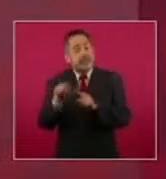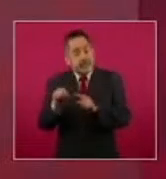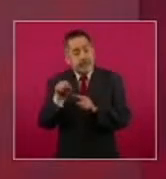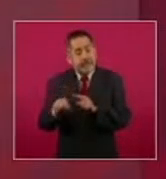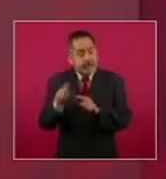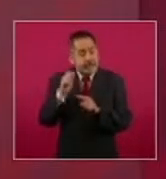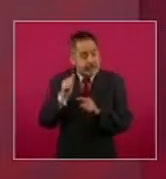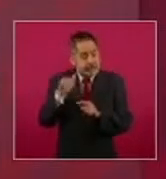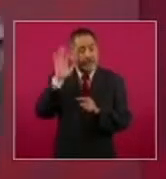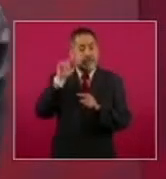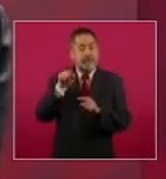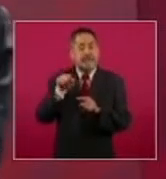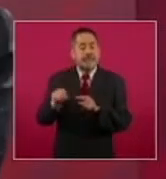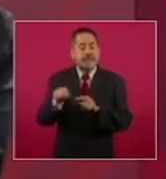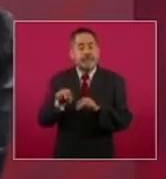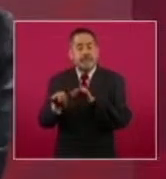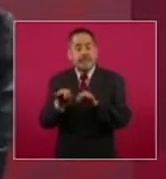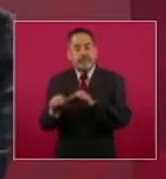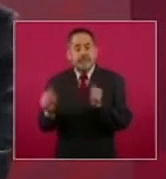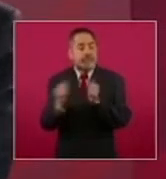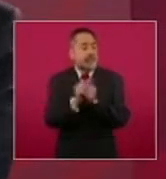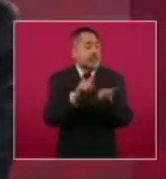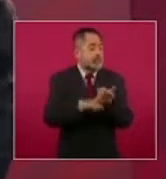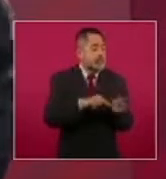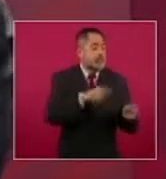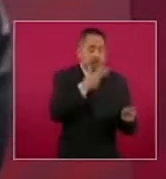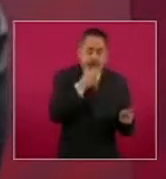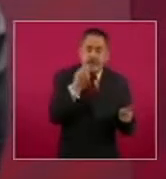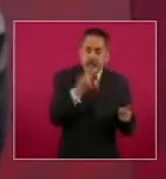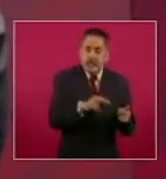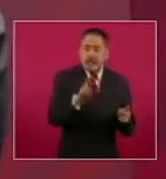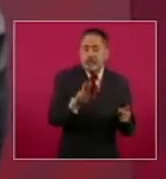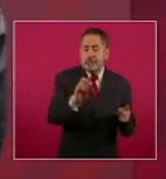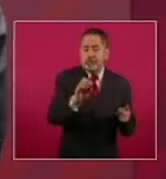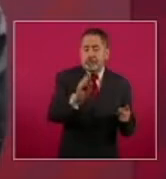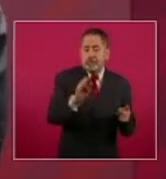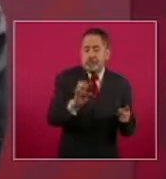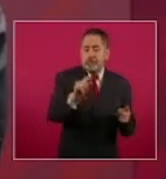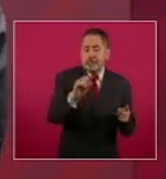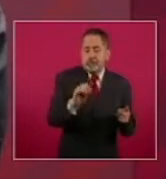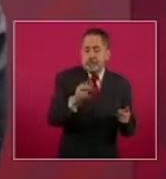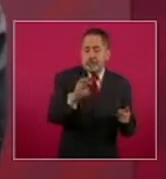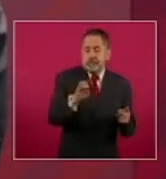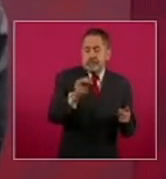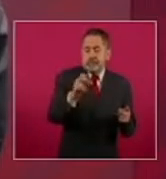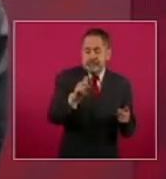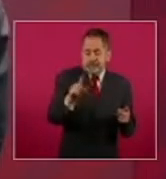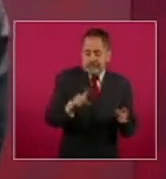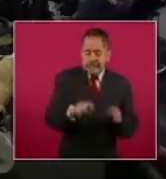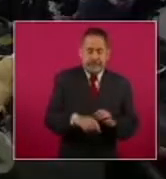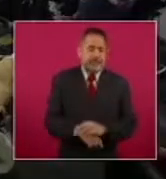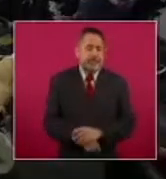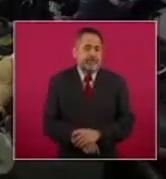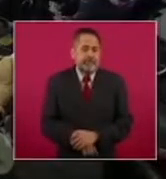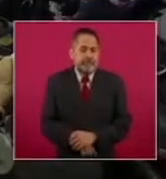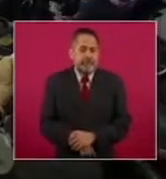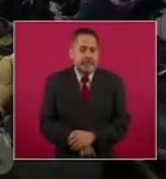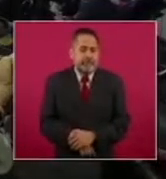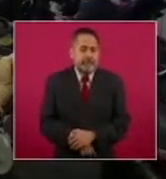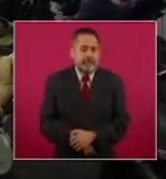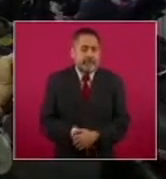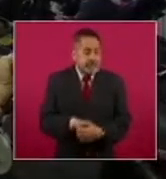esa manera, y de esa manera tendrá más oportunidad, o tendrán más oportunidades